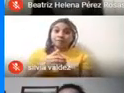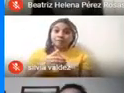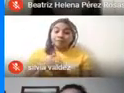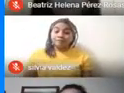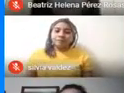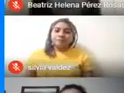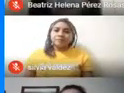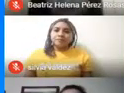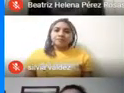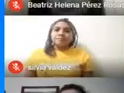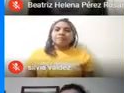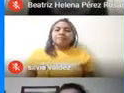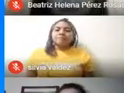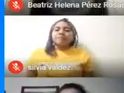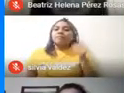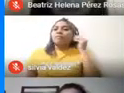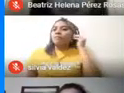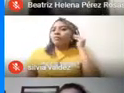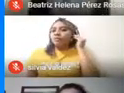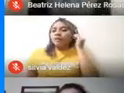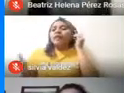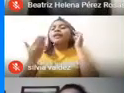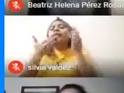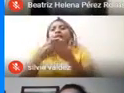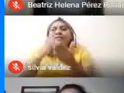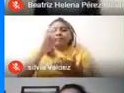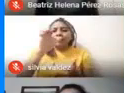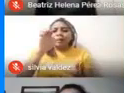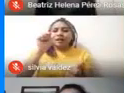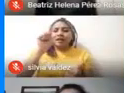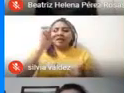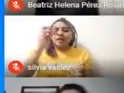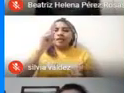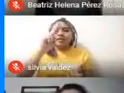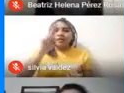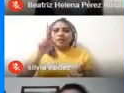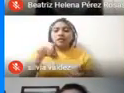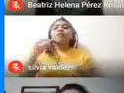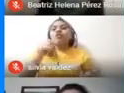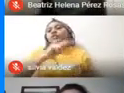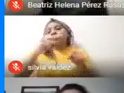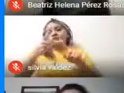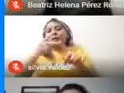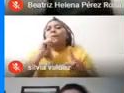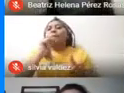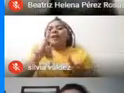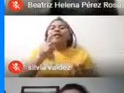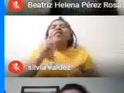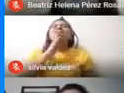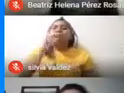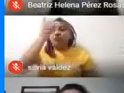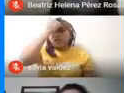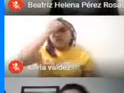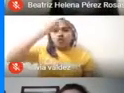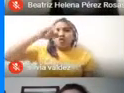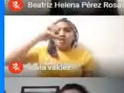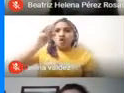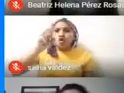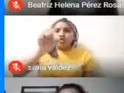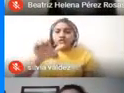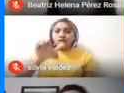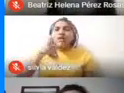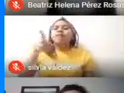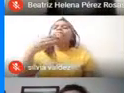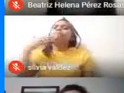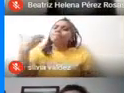Gracias, Beatriz. Te transmito la siguiente pregunta, es del profesor José Alfredo. El profesor José Alfredo te da las gracias,